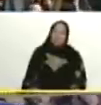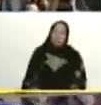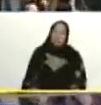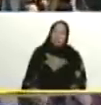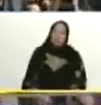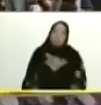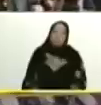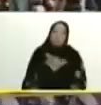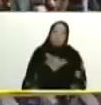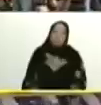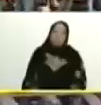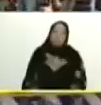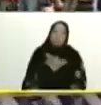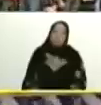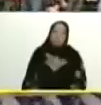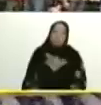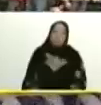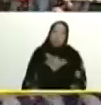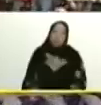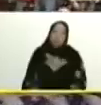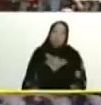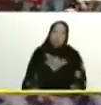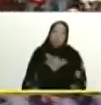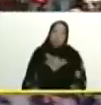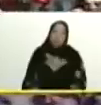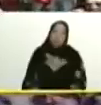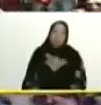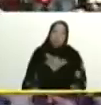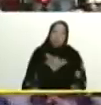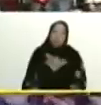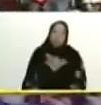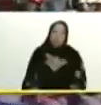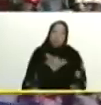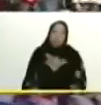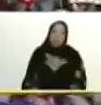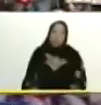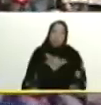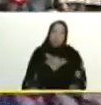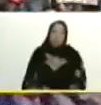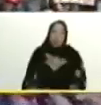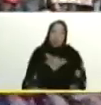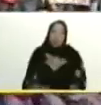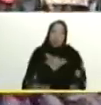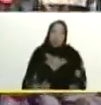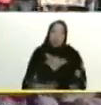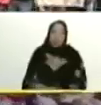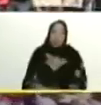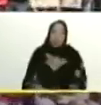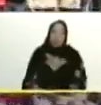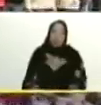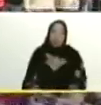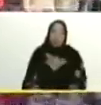Otro segundo gran reto es el moral, el ético,